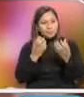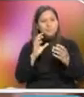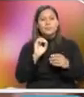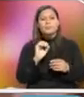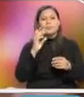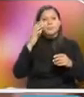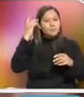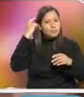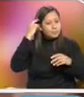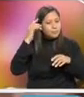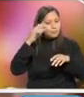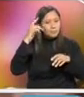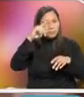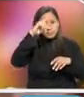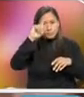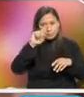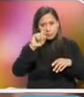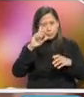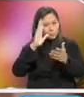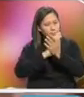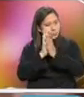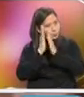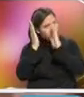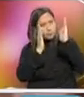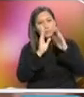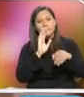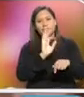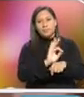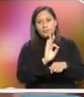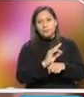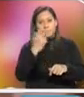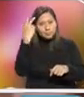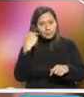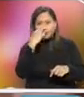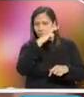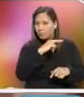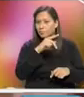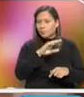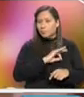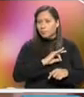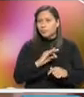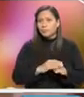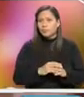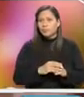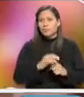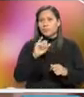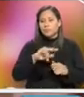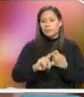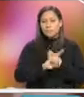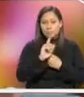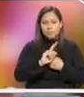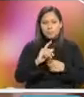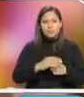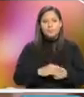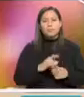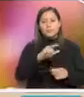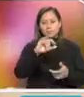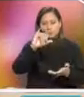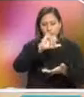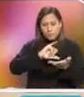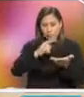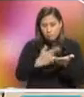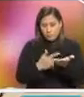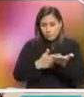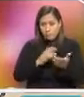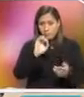o en cabello mojado para estilizarte, y te va a dar protección térmica para que puedas jugar con las herramientas sin tener ningún riesgo. Hablando del óleo